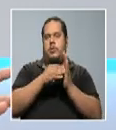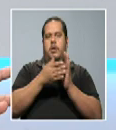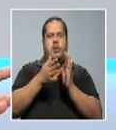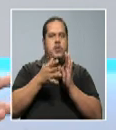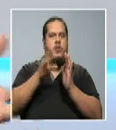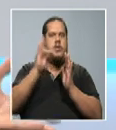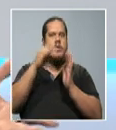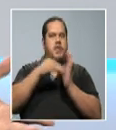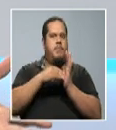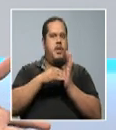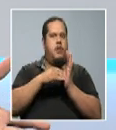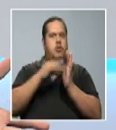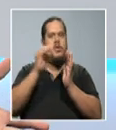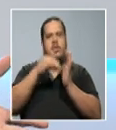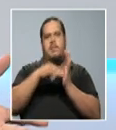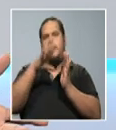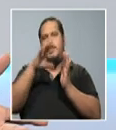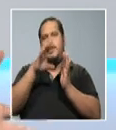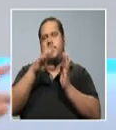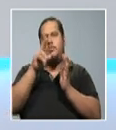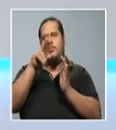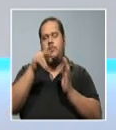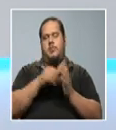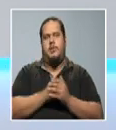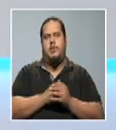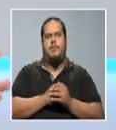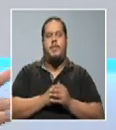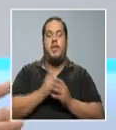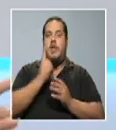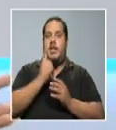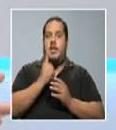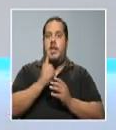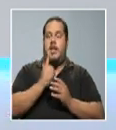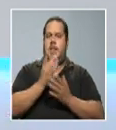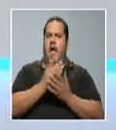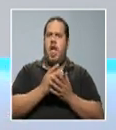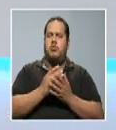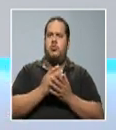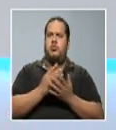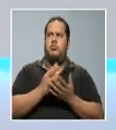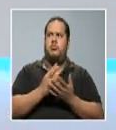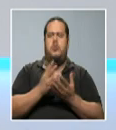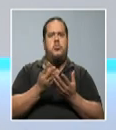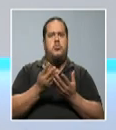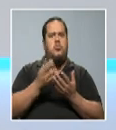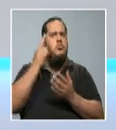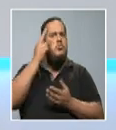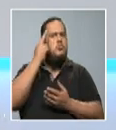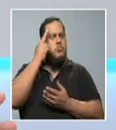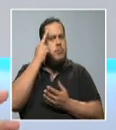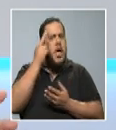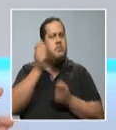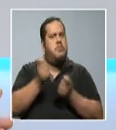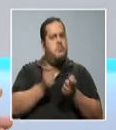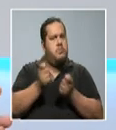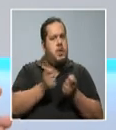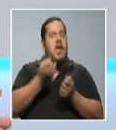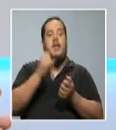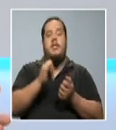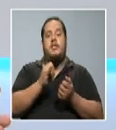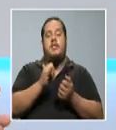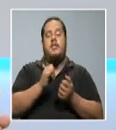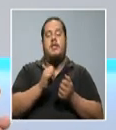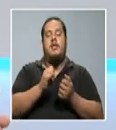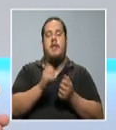de los 7,000 o 7,500 colones, que es un monto muy razonable, muy manejable, si planificamos bien el proyecto